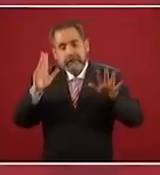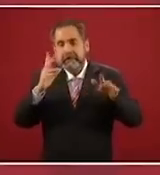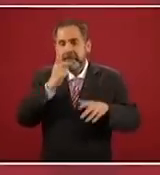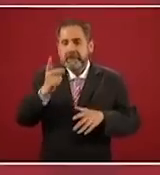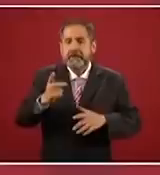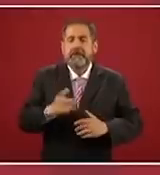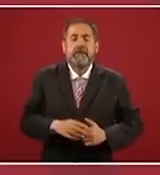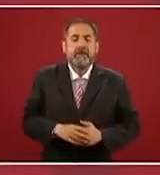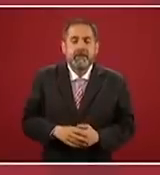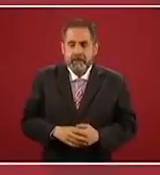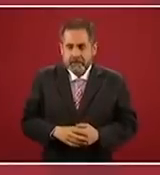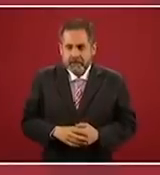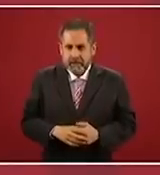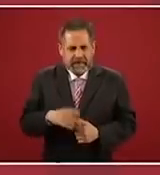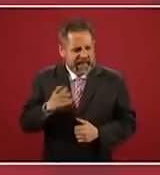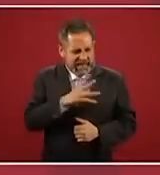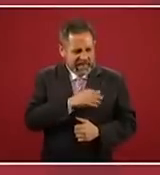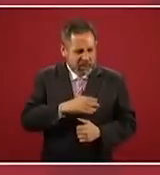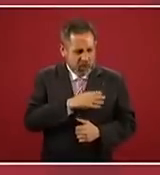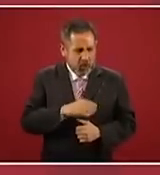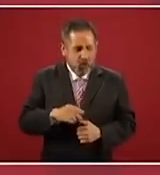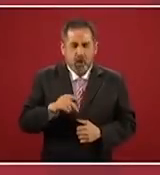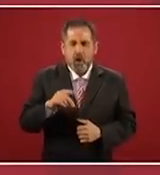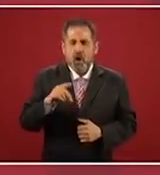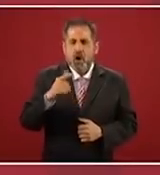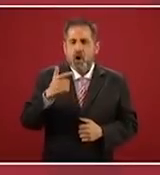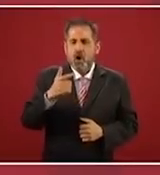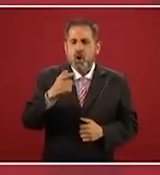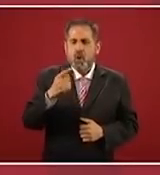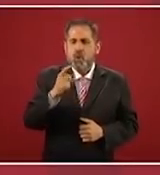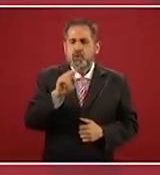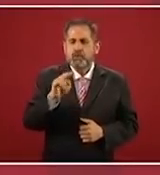supuestamente el hijo de Guzmán Loera